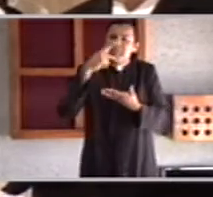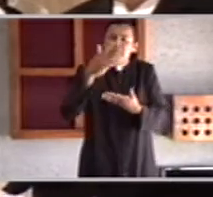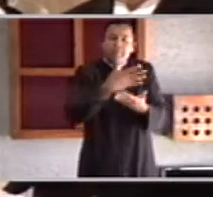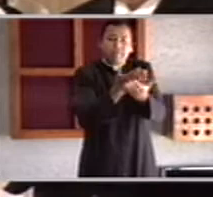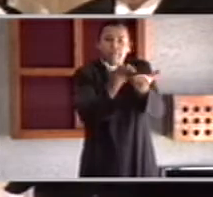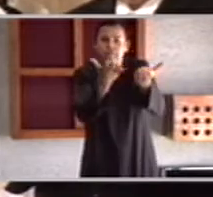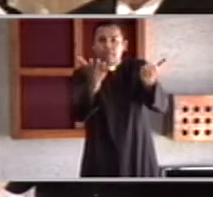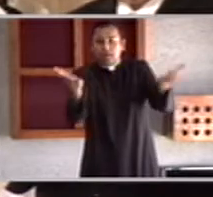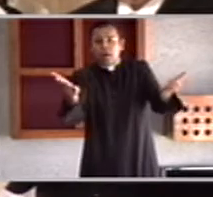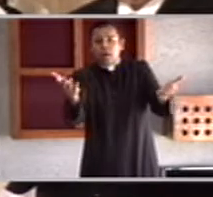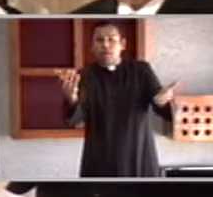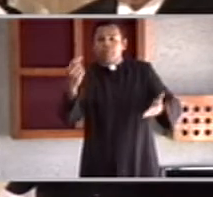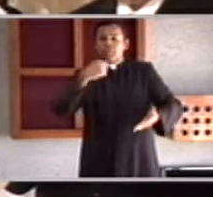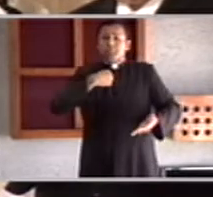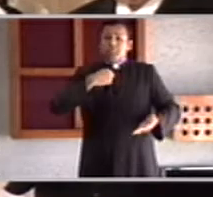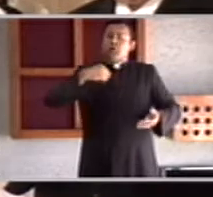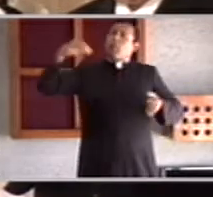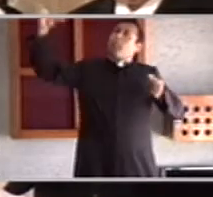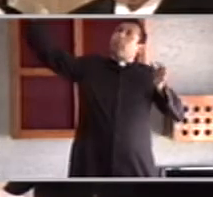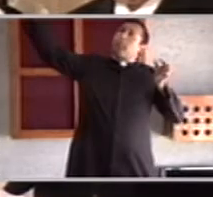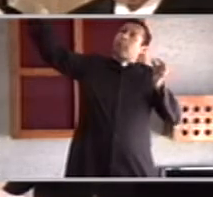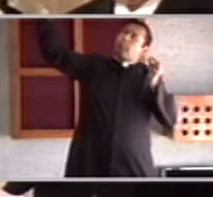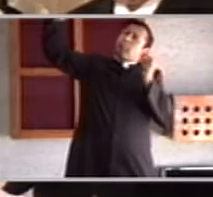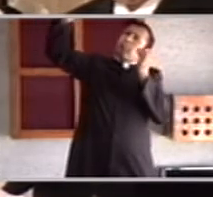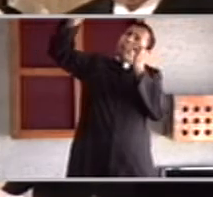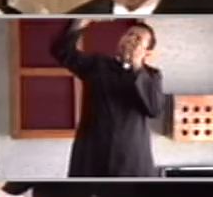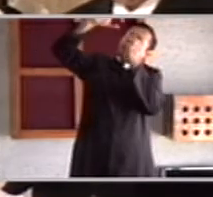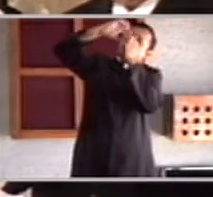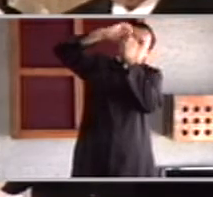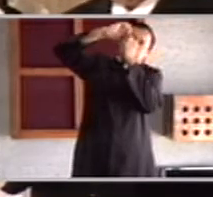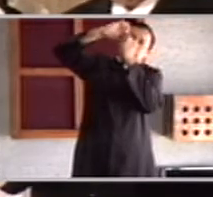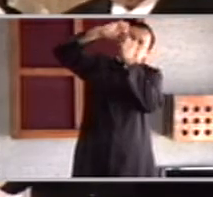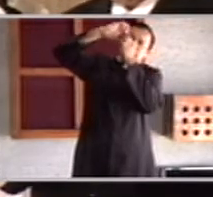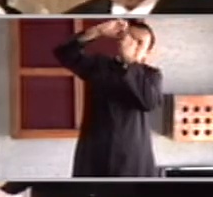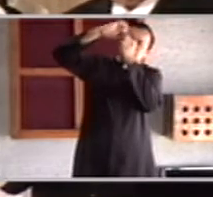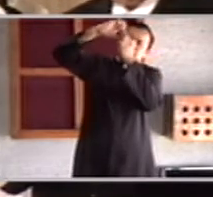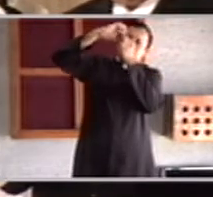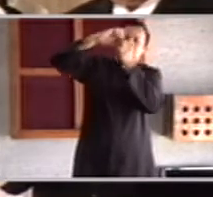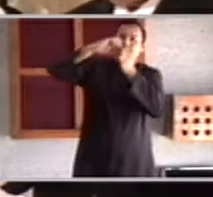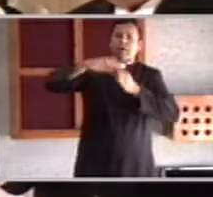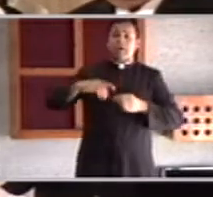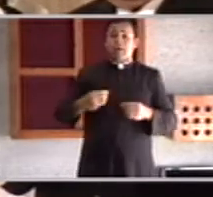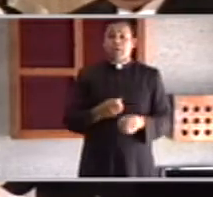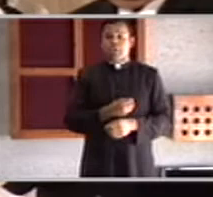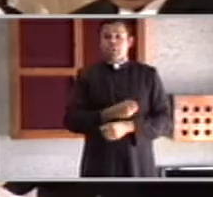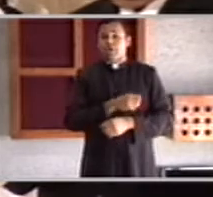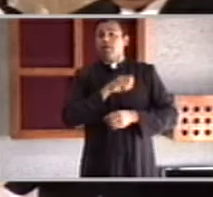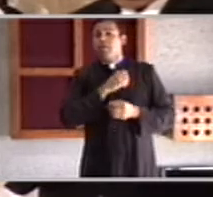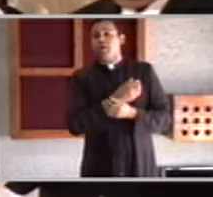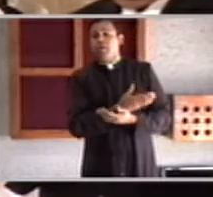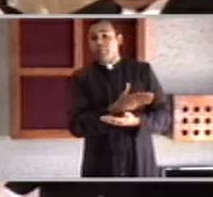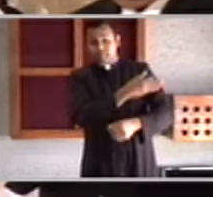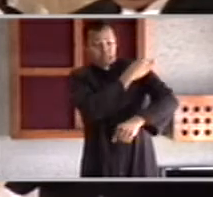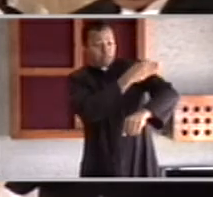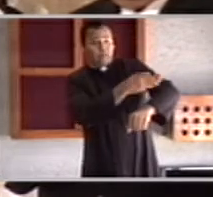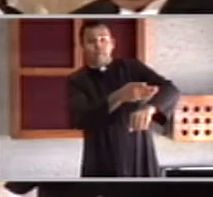con ellos un pacto perpetuo. Su estirpe será célebre entre las naciones y sus